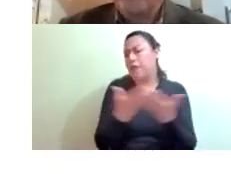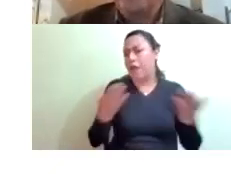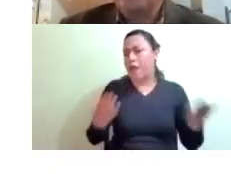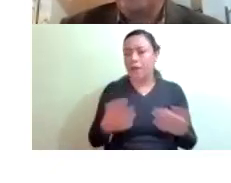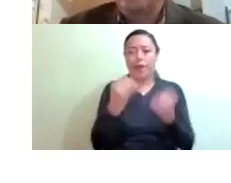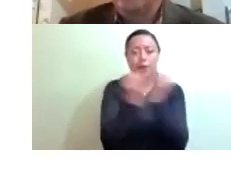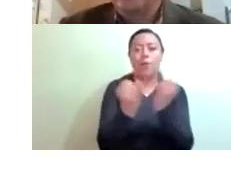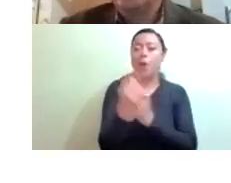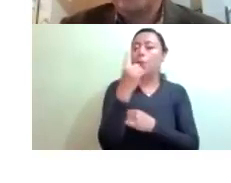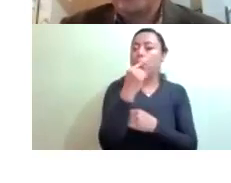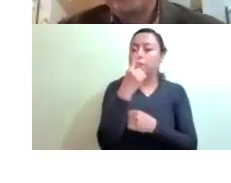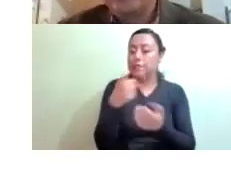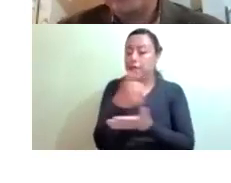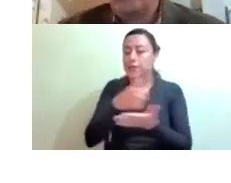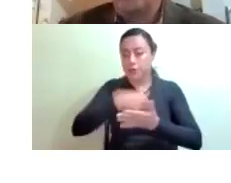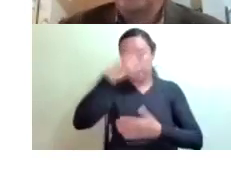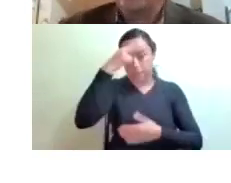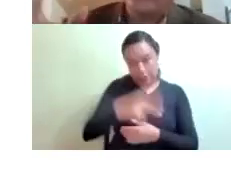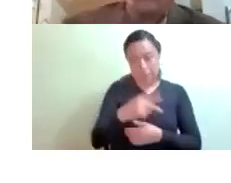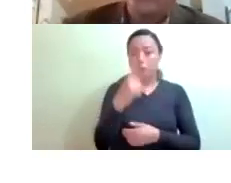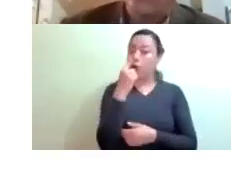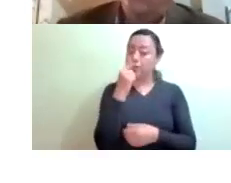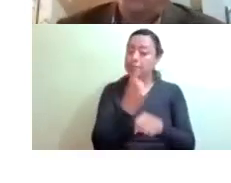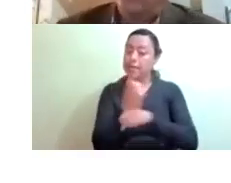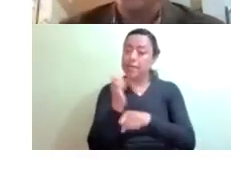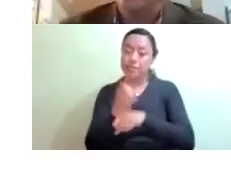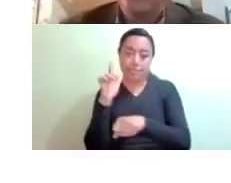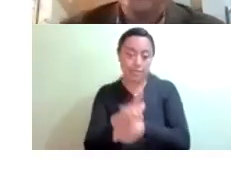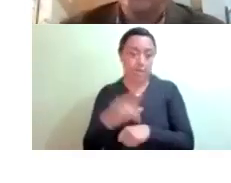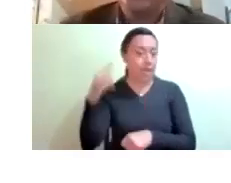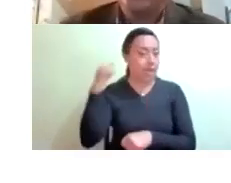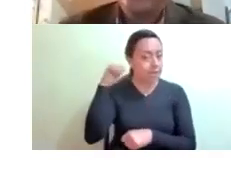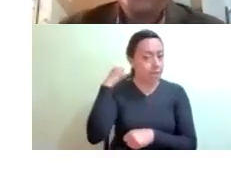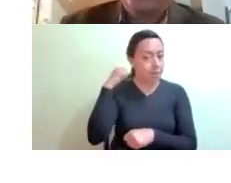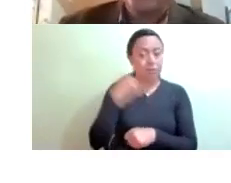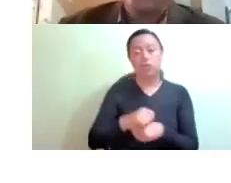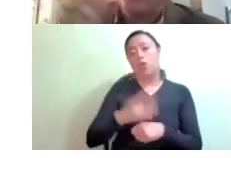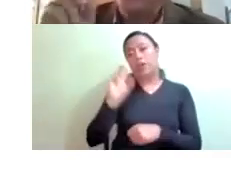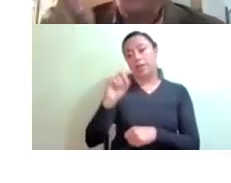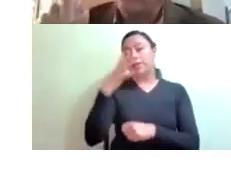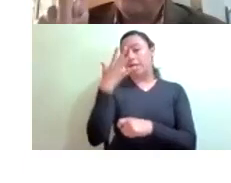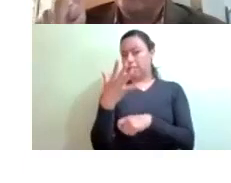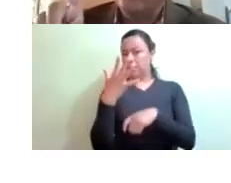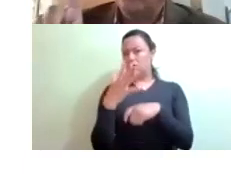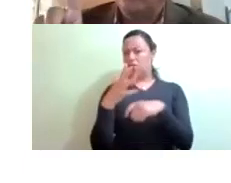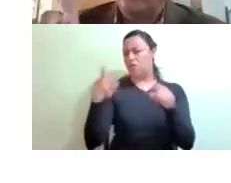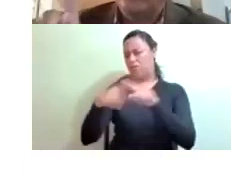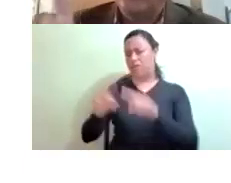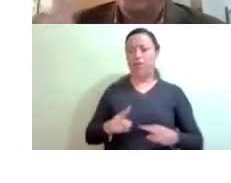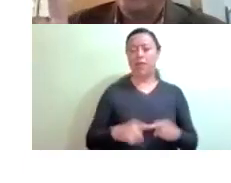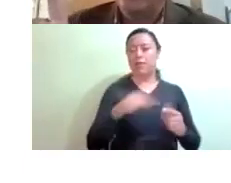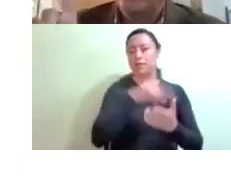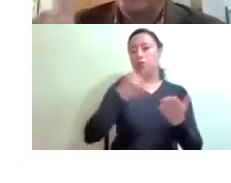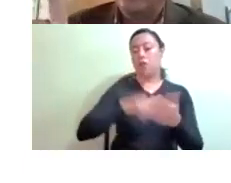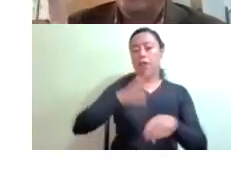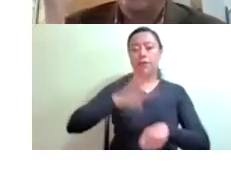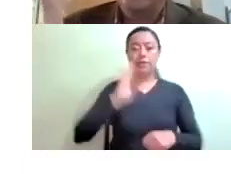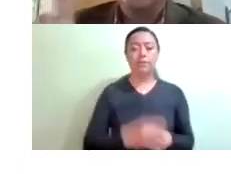la Policía Estatal de Tabasco y 35 policías municipales más, y solamente en una institución,